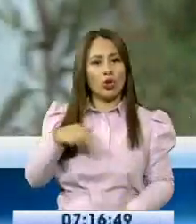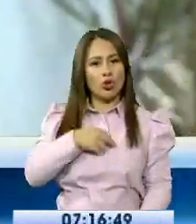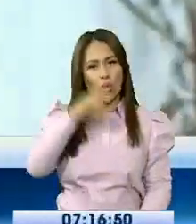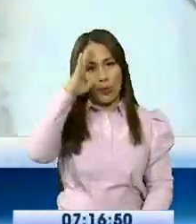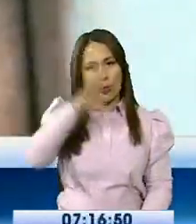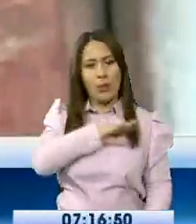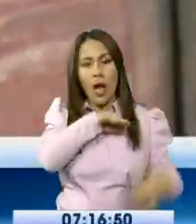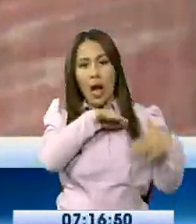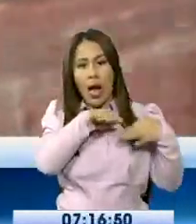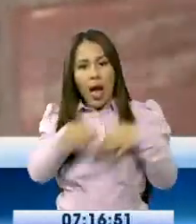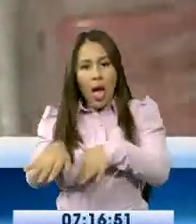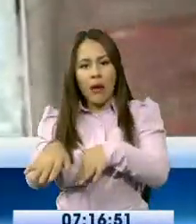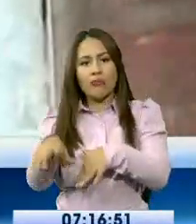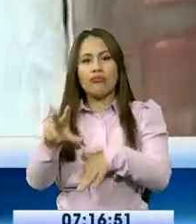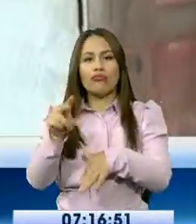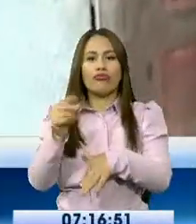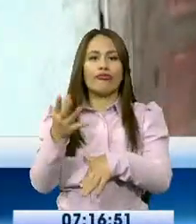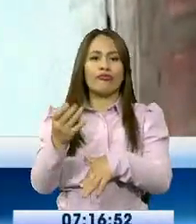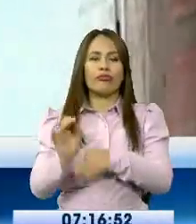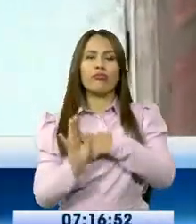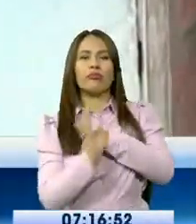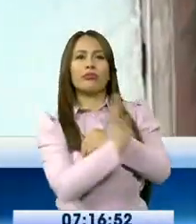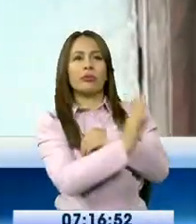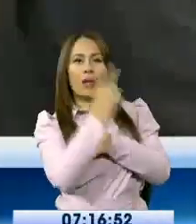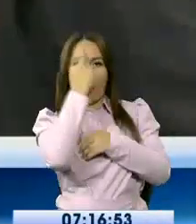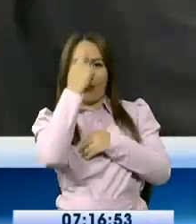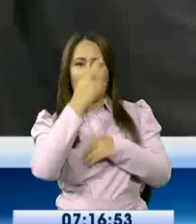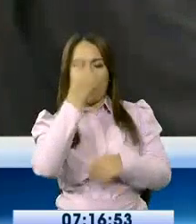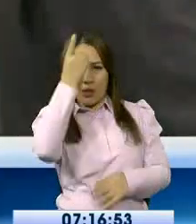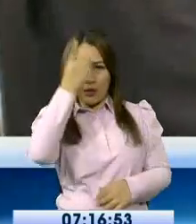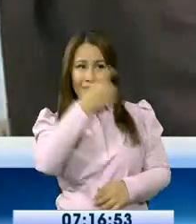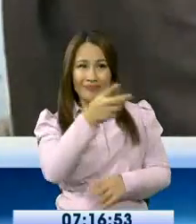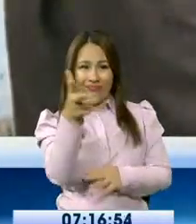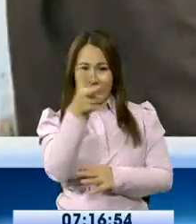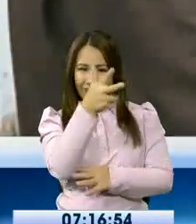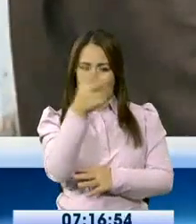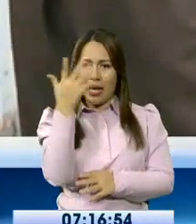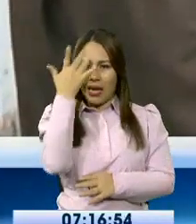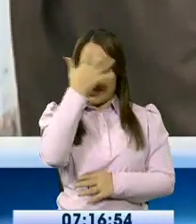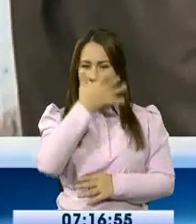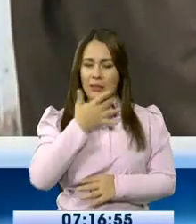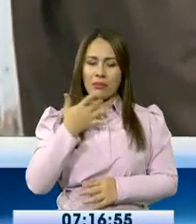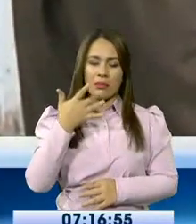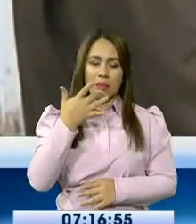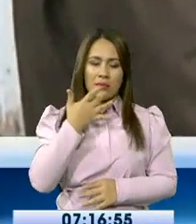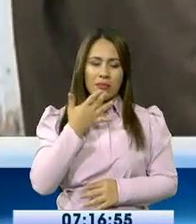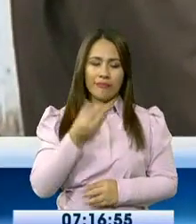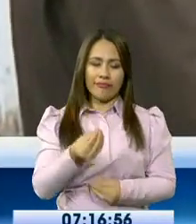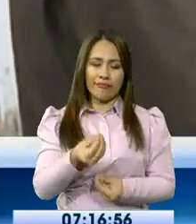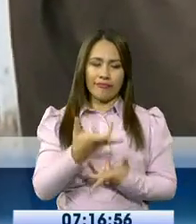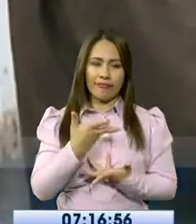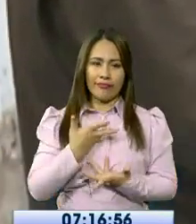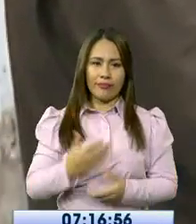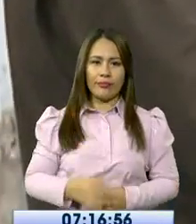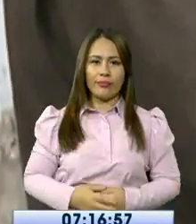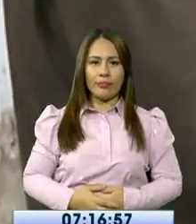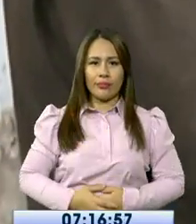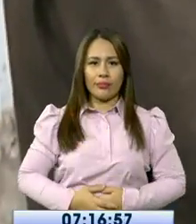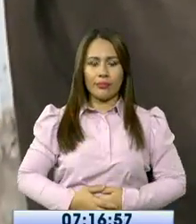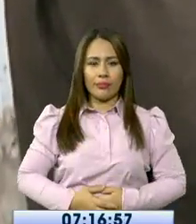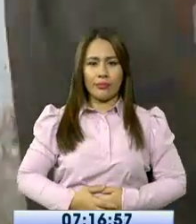Steven solo depende de un milagro. En San Lorenzo, con cámara de Omar Flores, informó Iván Casamen.